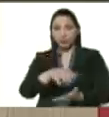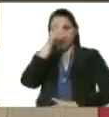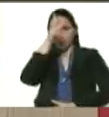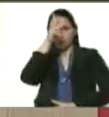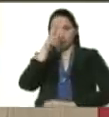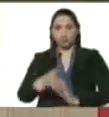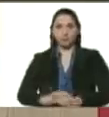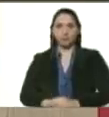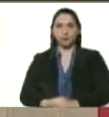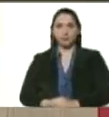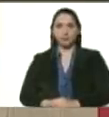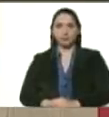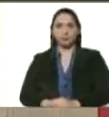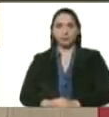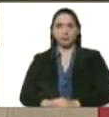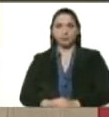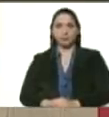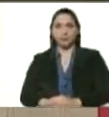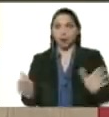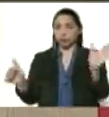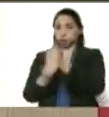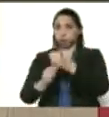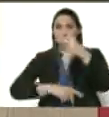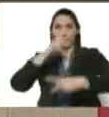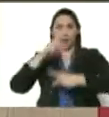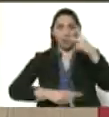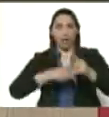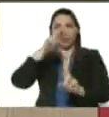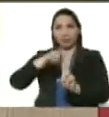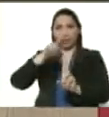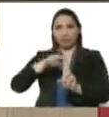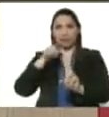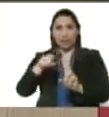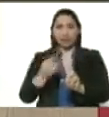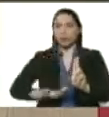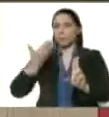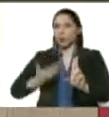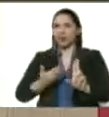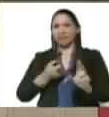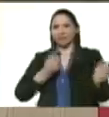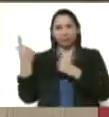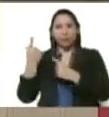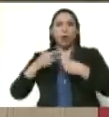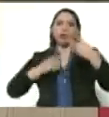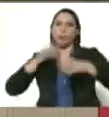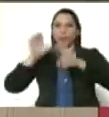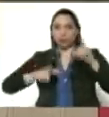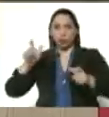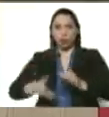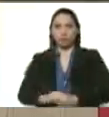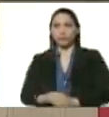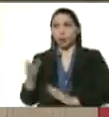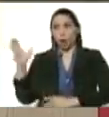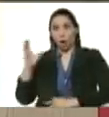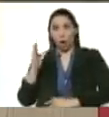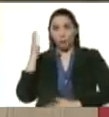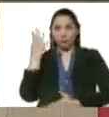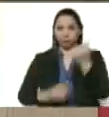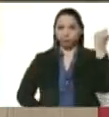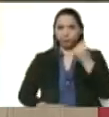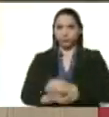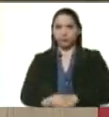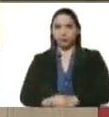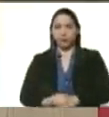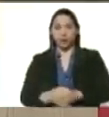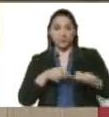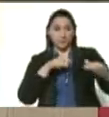Falcón, fue captada en el plan Táchira. Esto es un caso importado, procedente de Bogotá, Colombia,